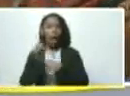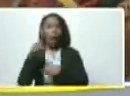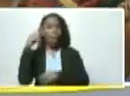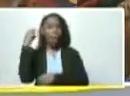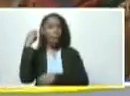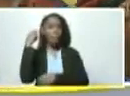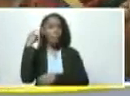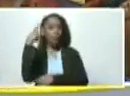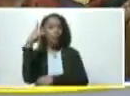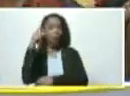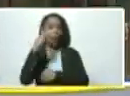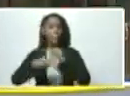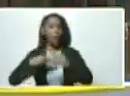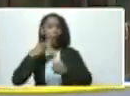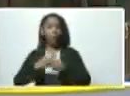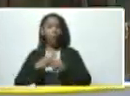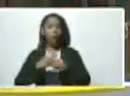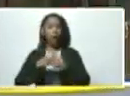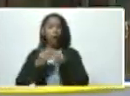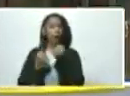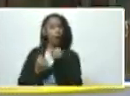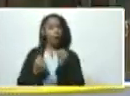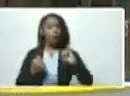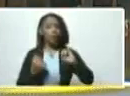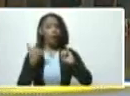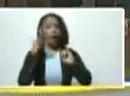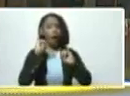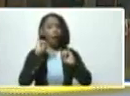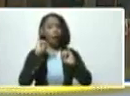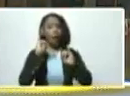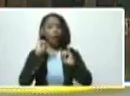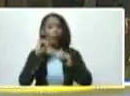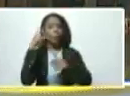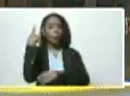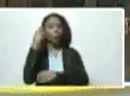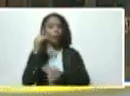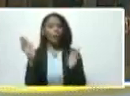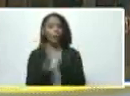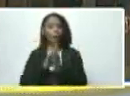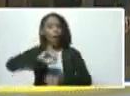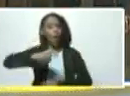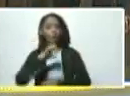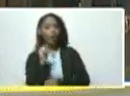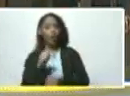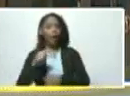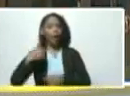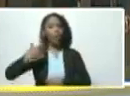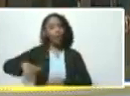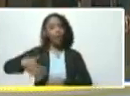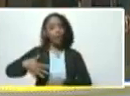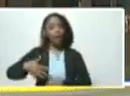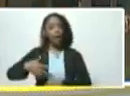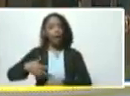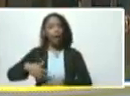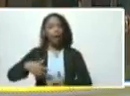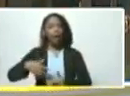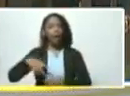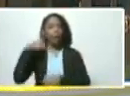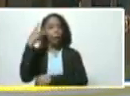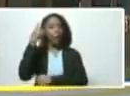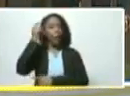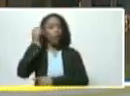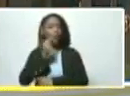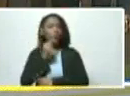La Pastora, hacia la izquierda tiene la parroquia San José y hacia la derecha la parroquia Sucre. Una